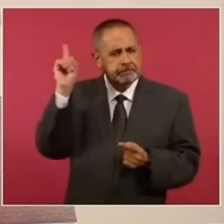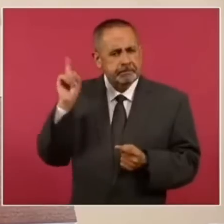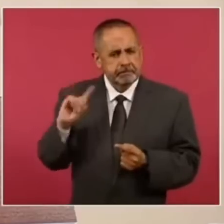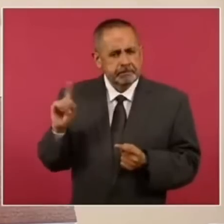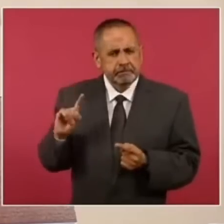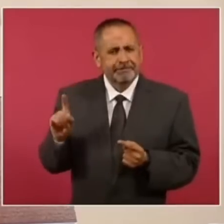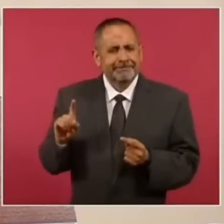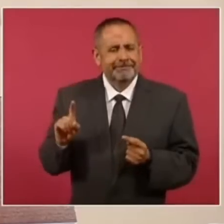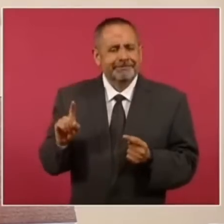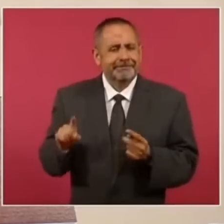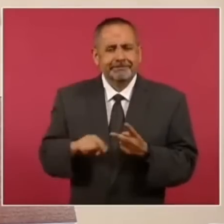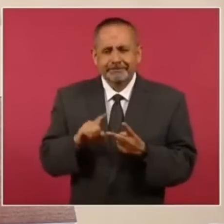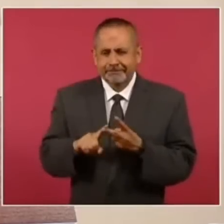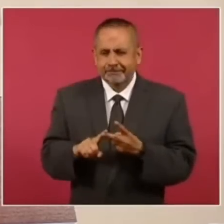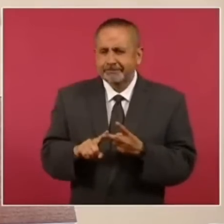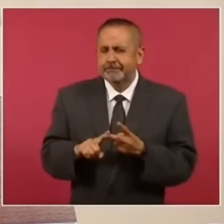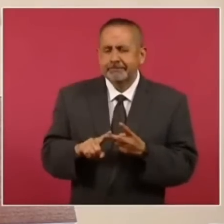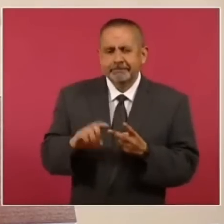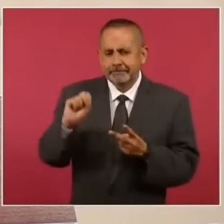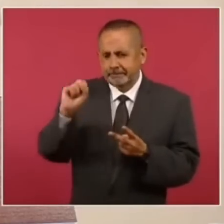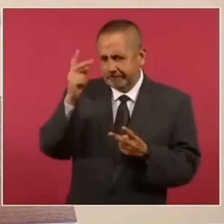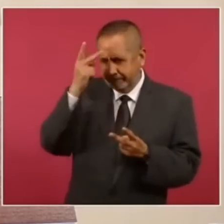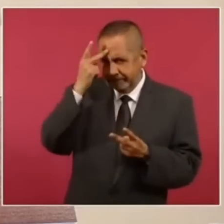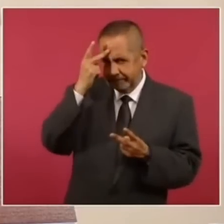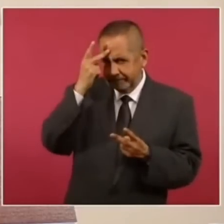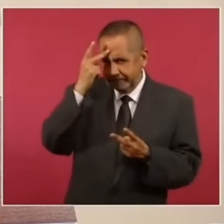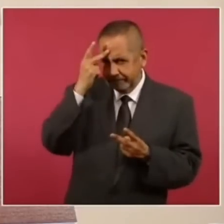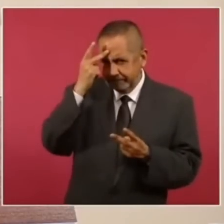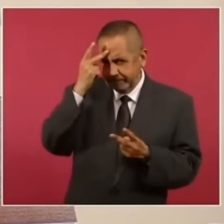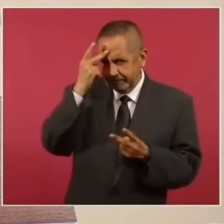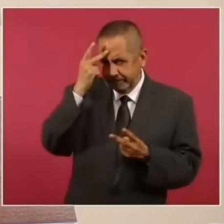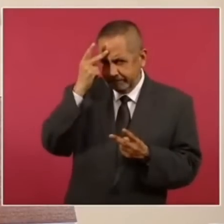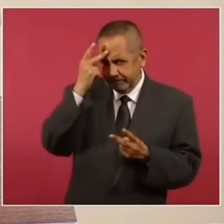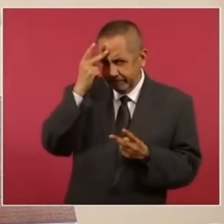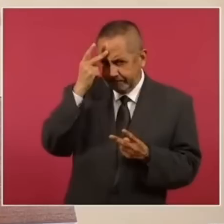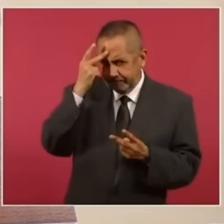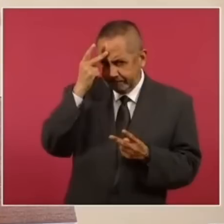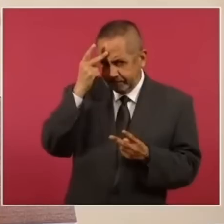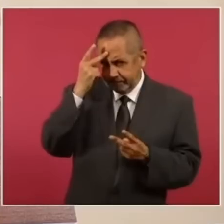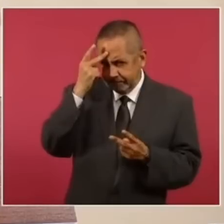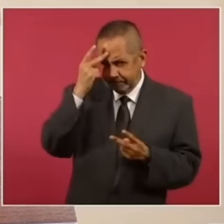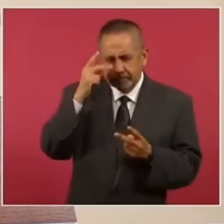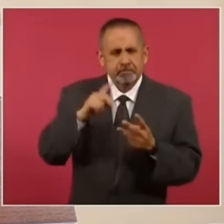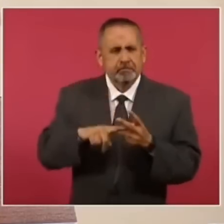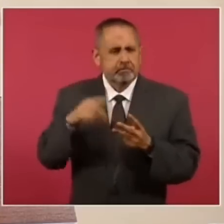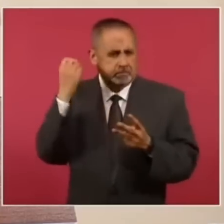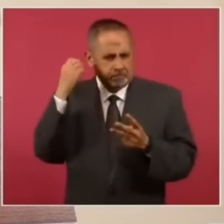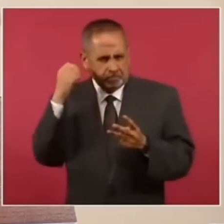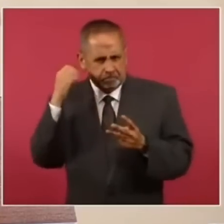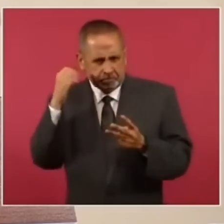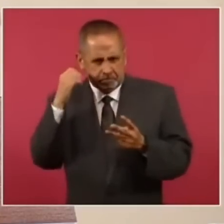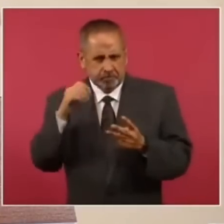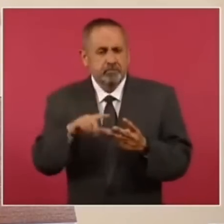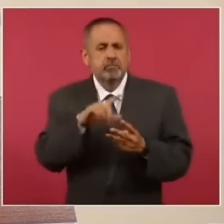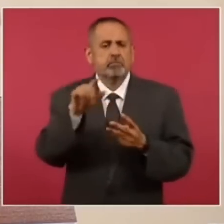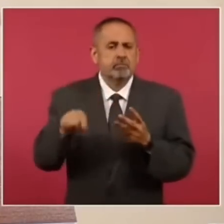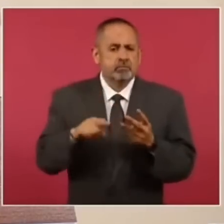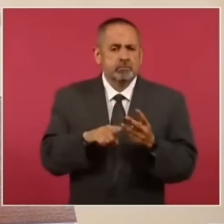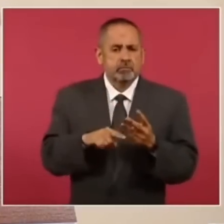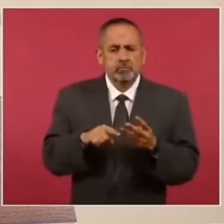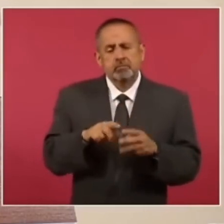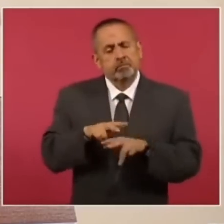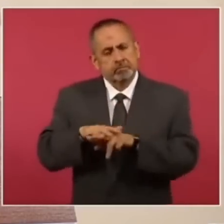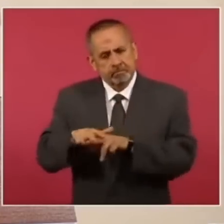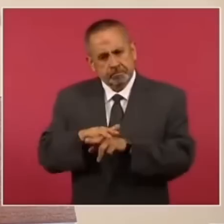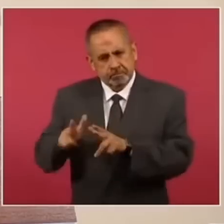Zacatecas, voy a San Luis De Guanajuato. y Oaxaca. Oaxaca. Sí, y luego toca Tren